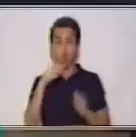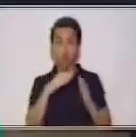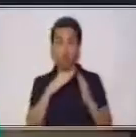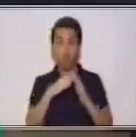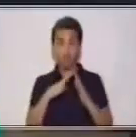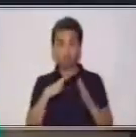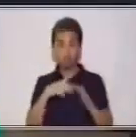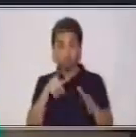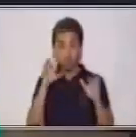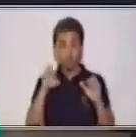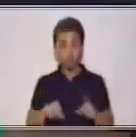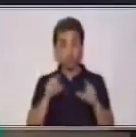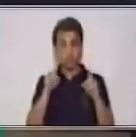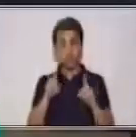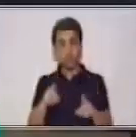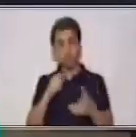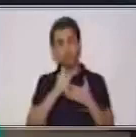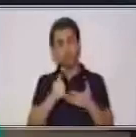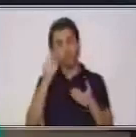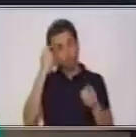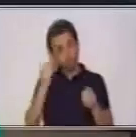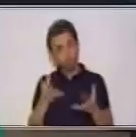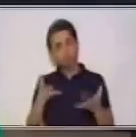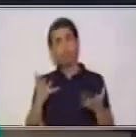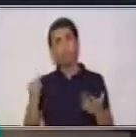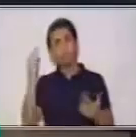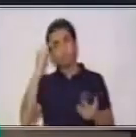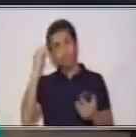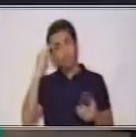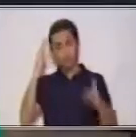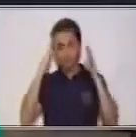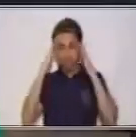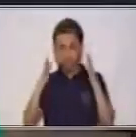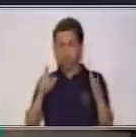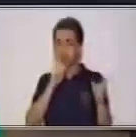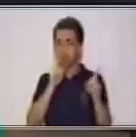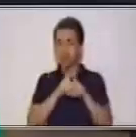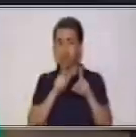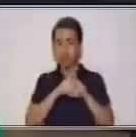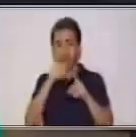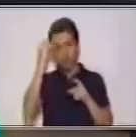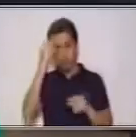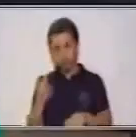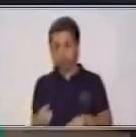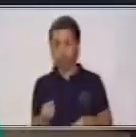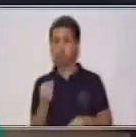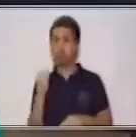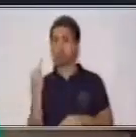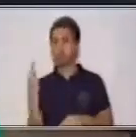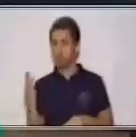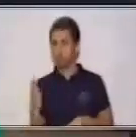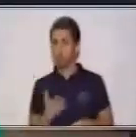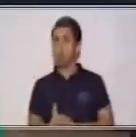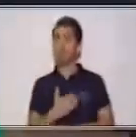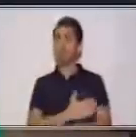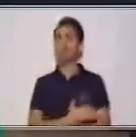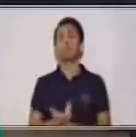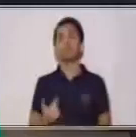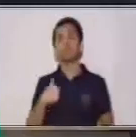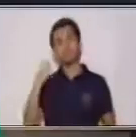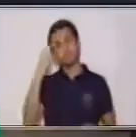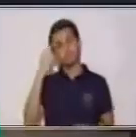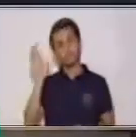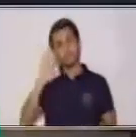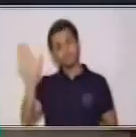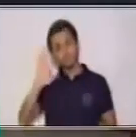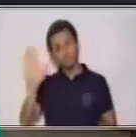destrezas como atención, memoria y habilidad numérica. Antes de comenzar, vamos a saludar a quien